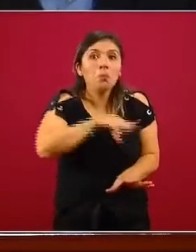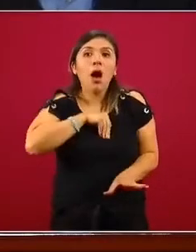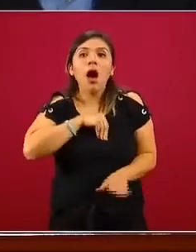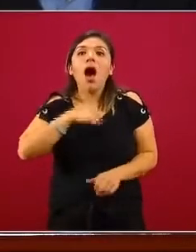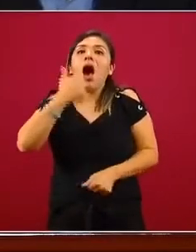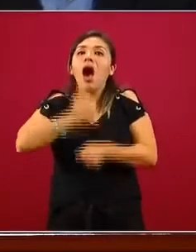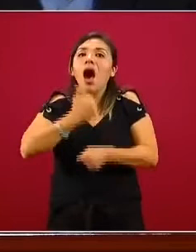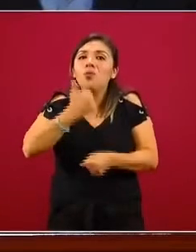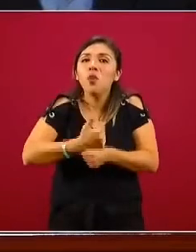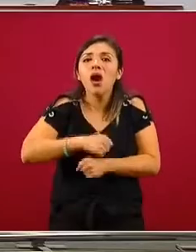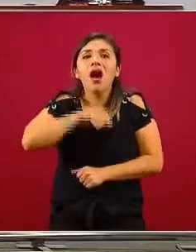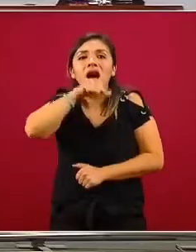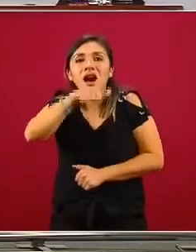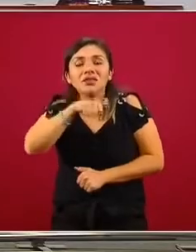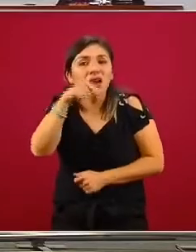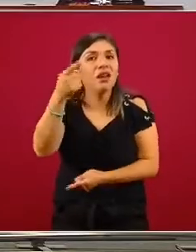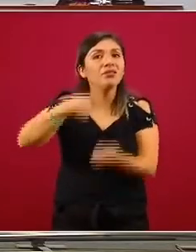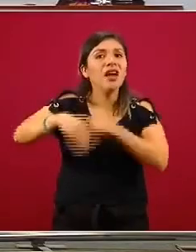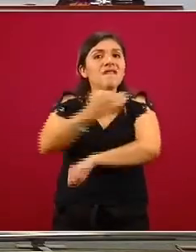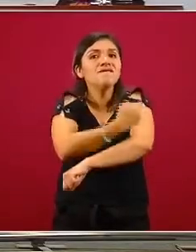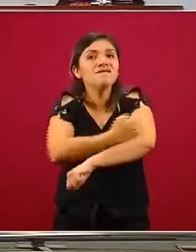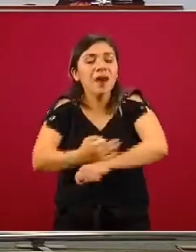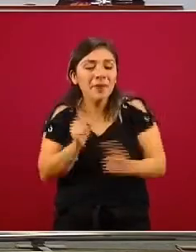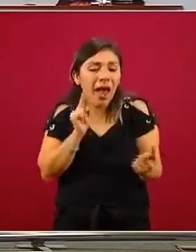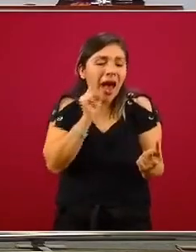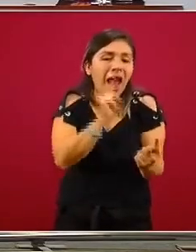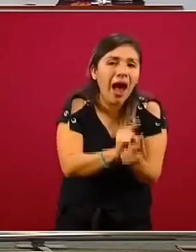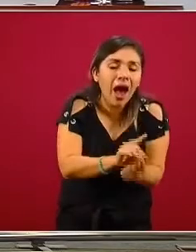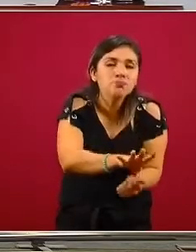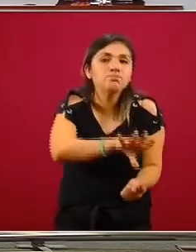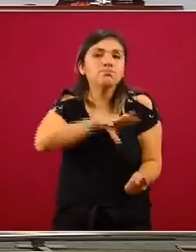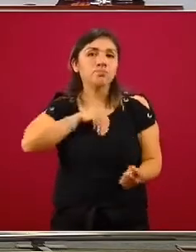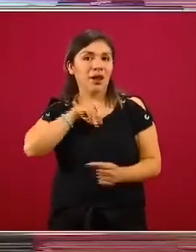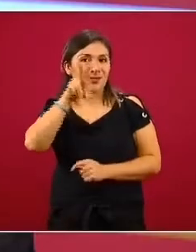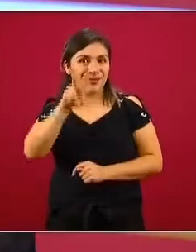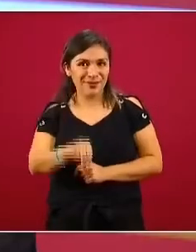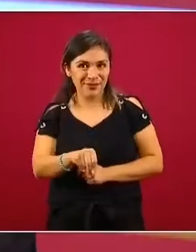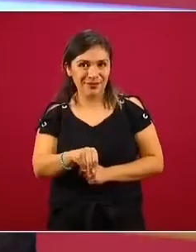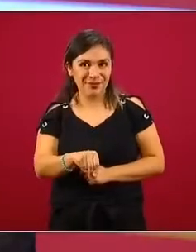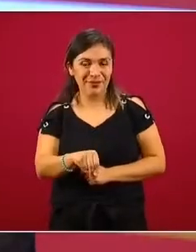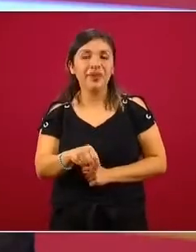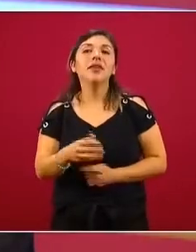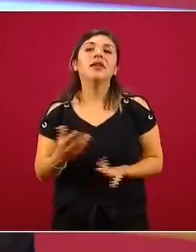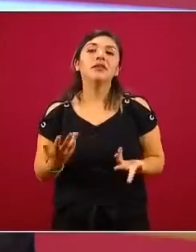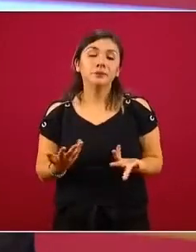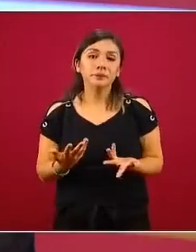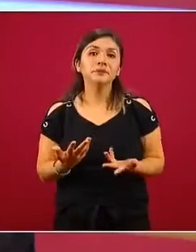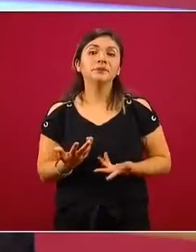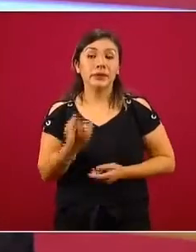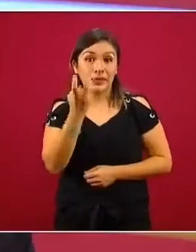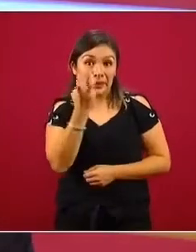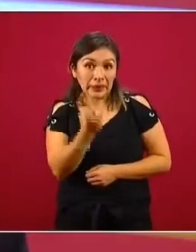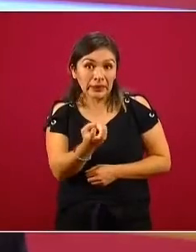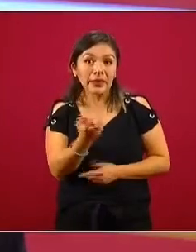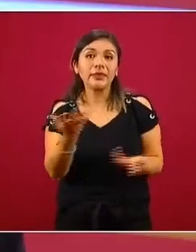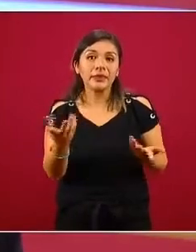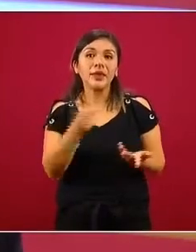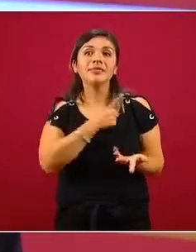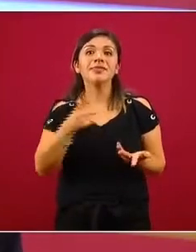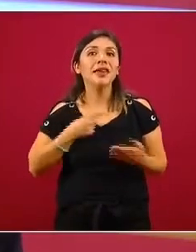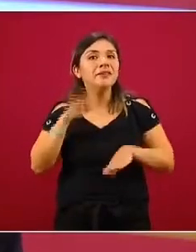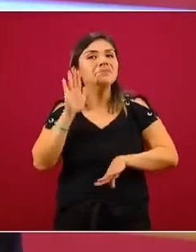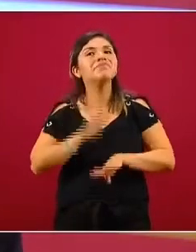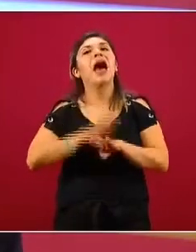abuelos y a las abuelas y otros familiares adultos mayores. Y en ese sentido tiene que ser aún